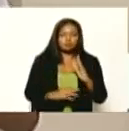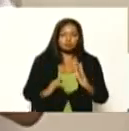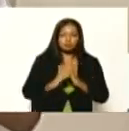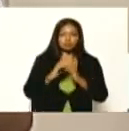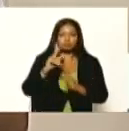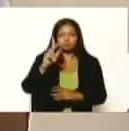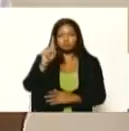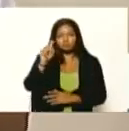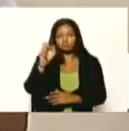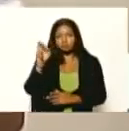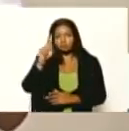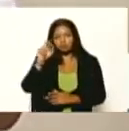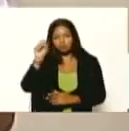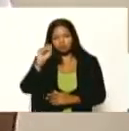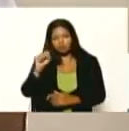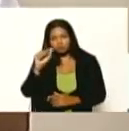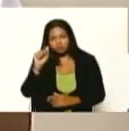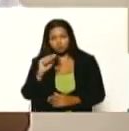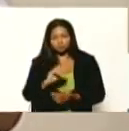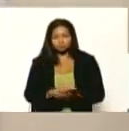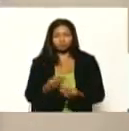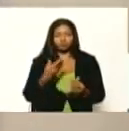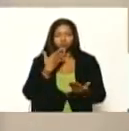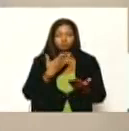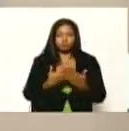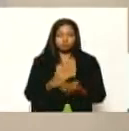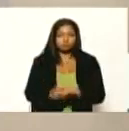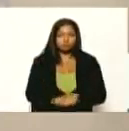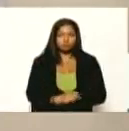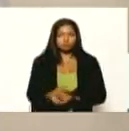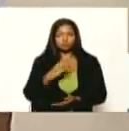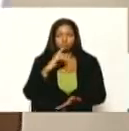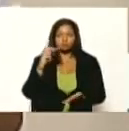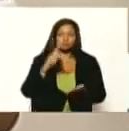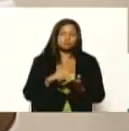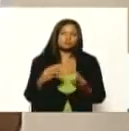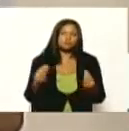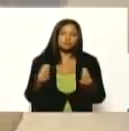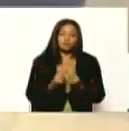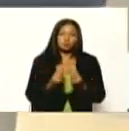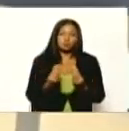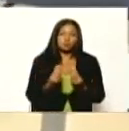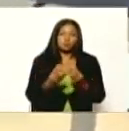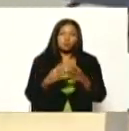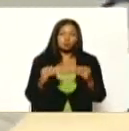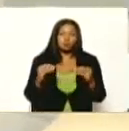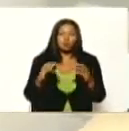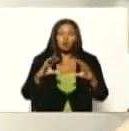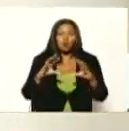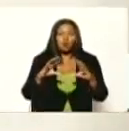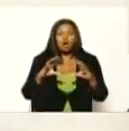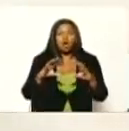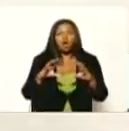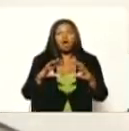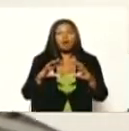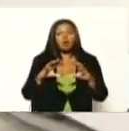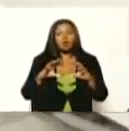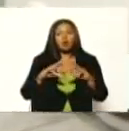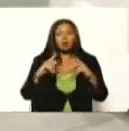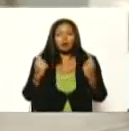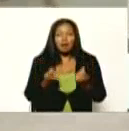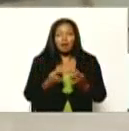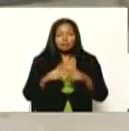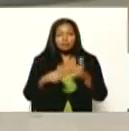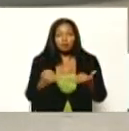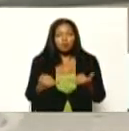todo corazón se le agradece. Señor presidente, estuve presente junto a los CLA, voceros del Poder Popular,